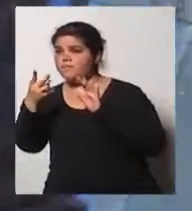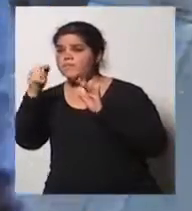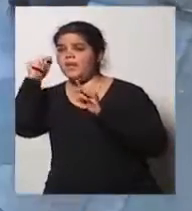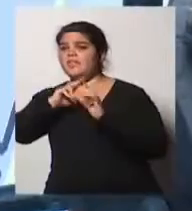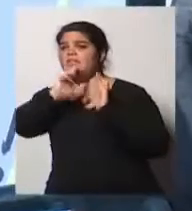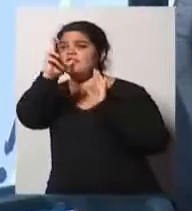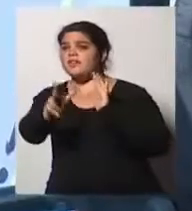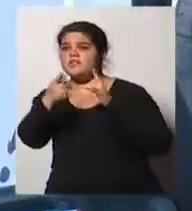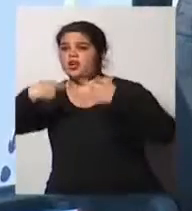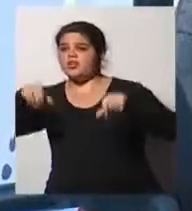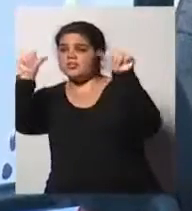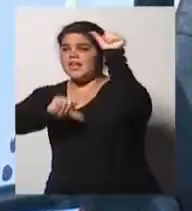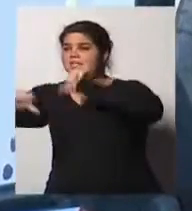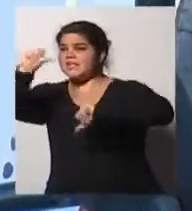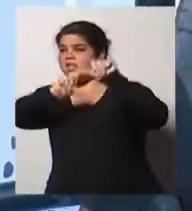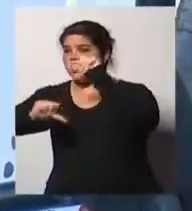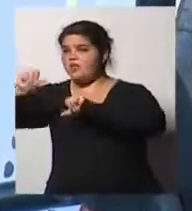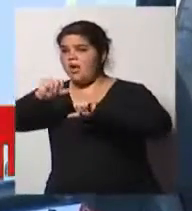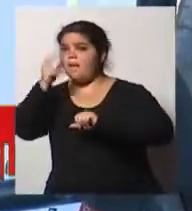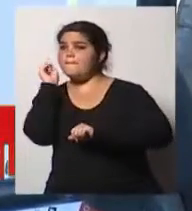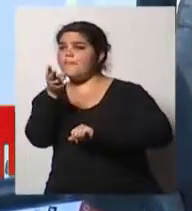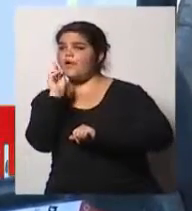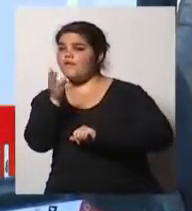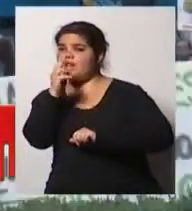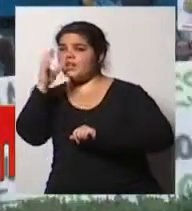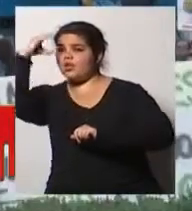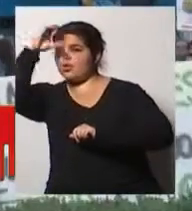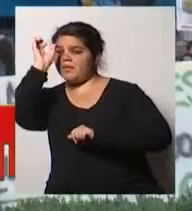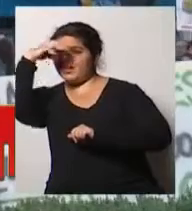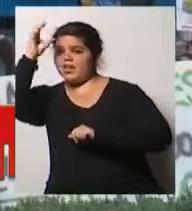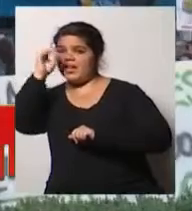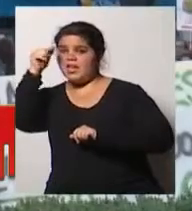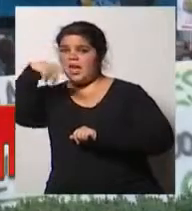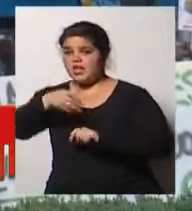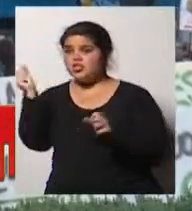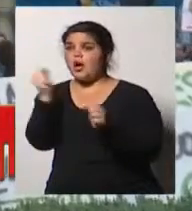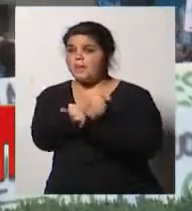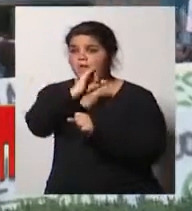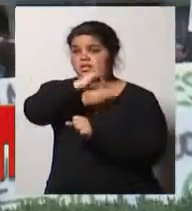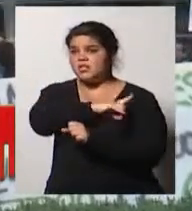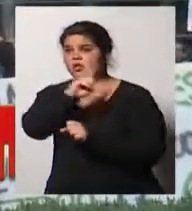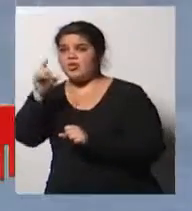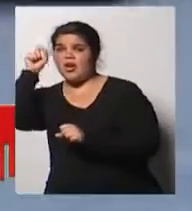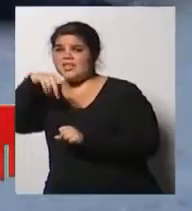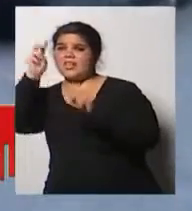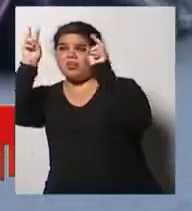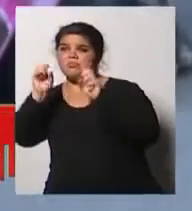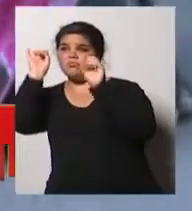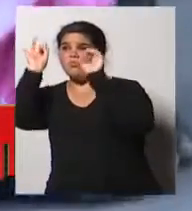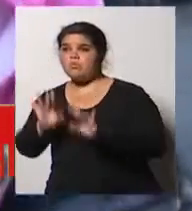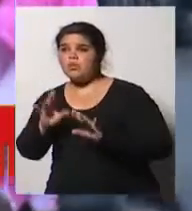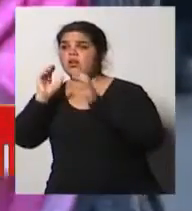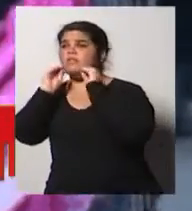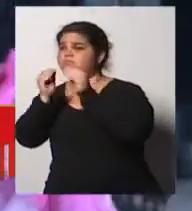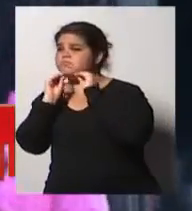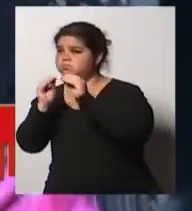tipo de sustancias solamente para la actividad minera es constitucional o no. Eso es lo único que está en discusión acá y es lo